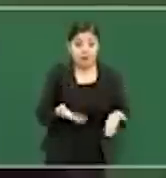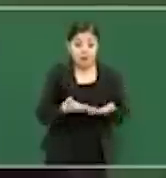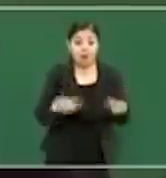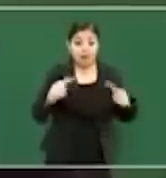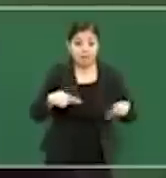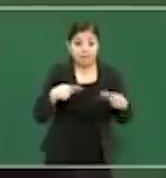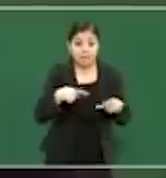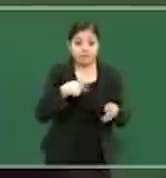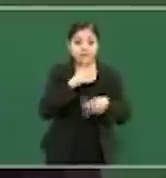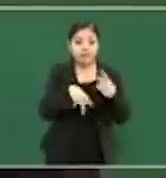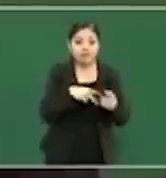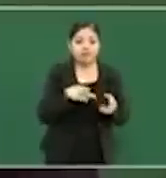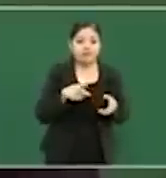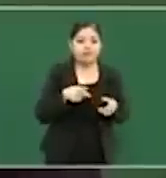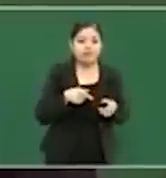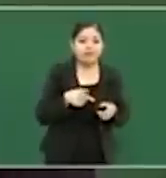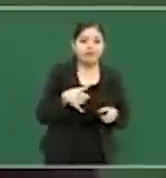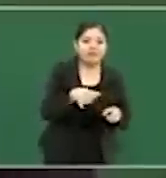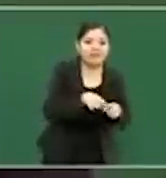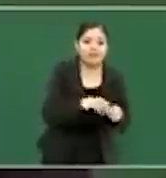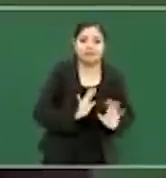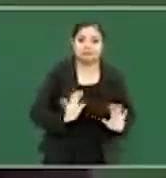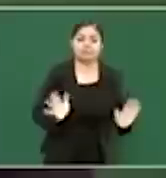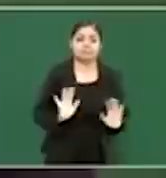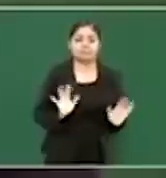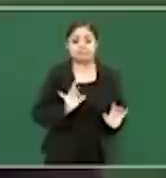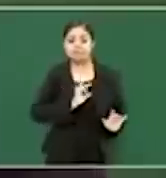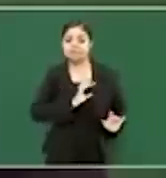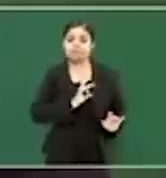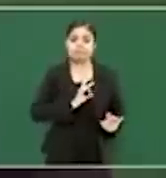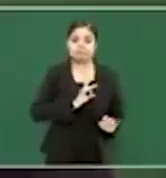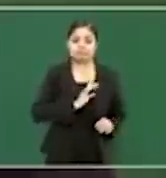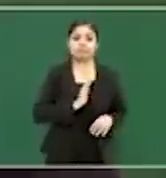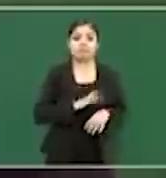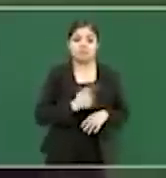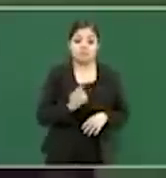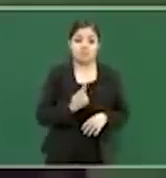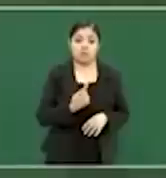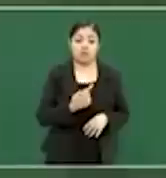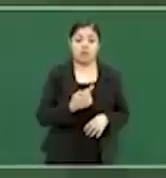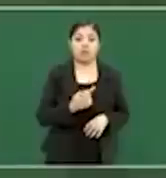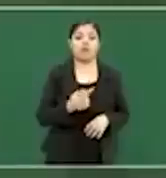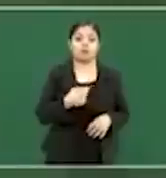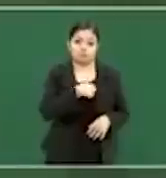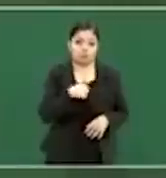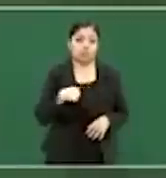no va, porque además estamos atendiendo a la gente que hacía